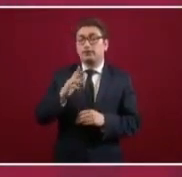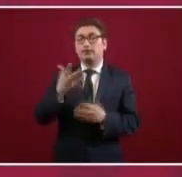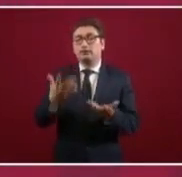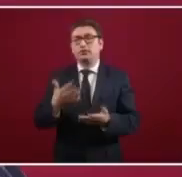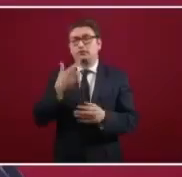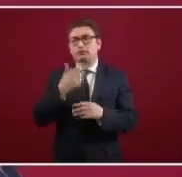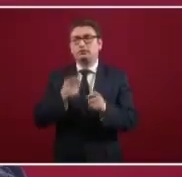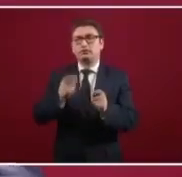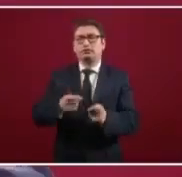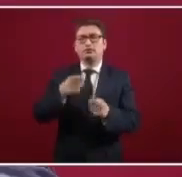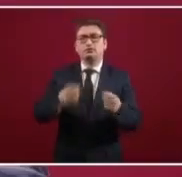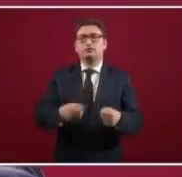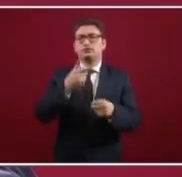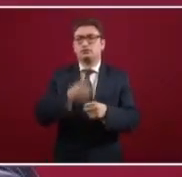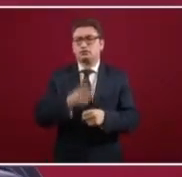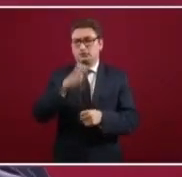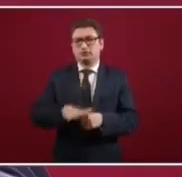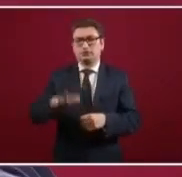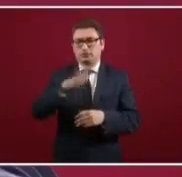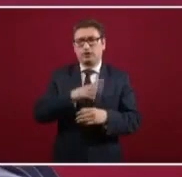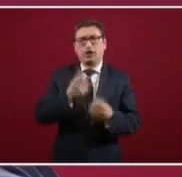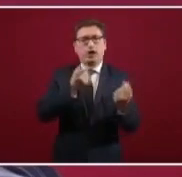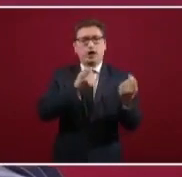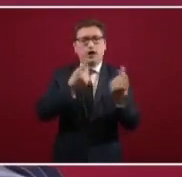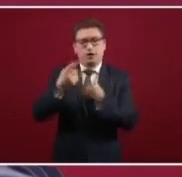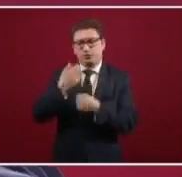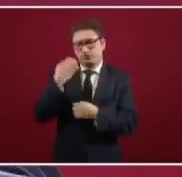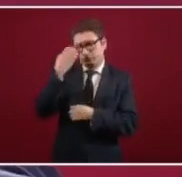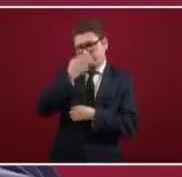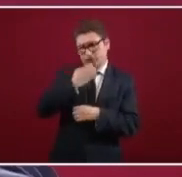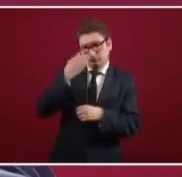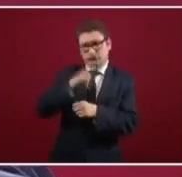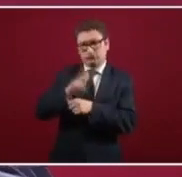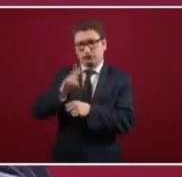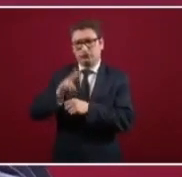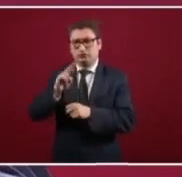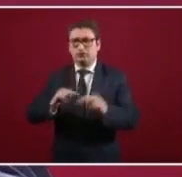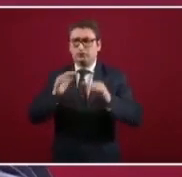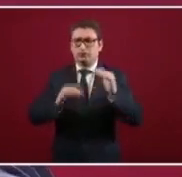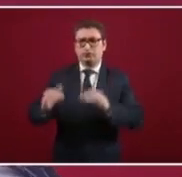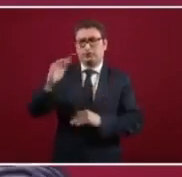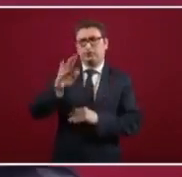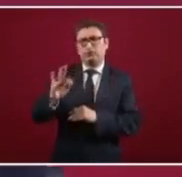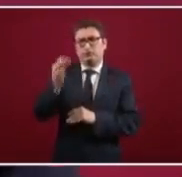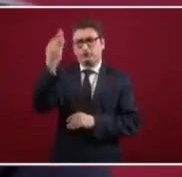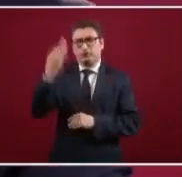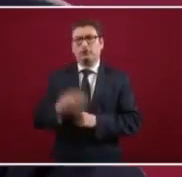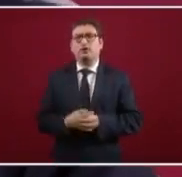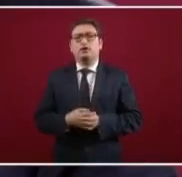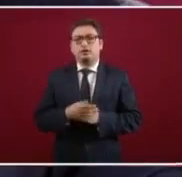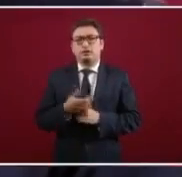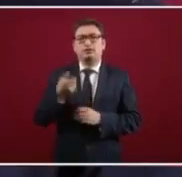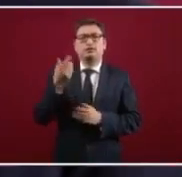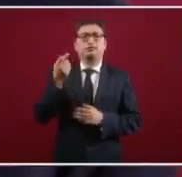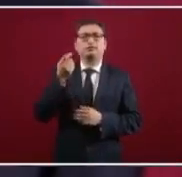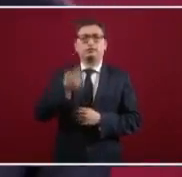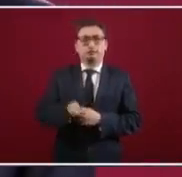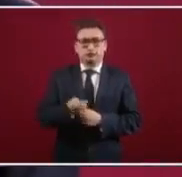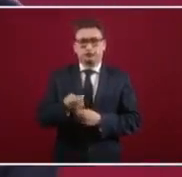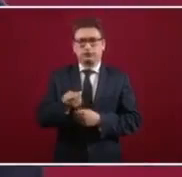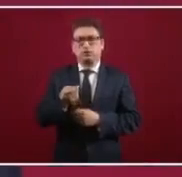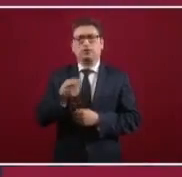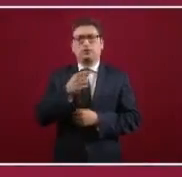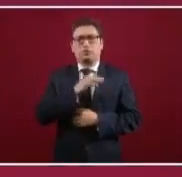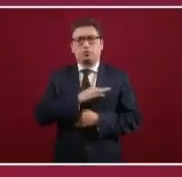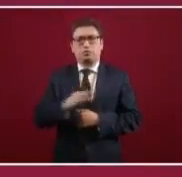seguridad pública según observaciones de la auditoría superior de la federación caben hasta